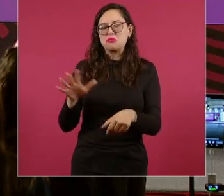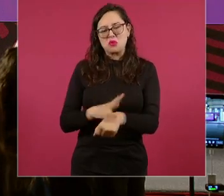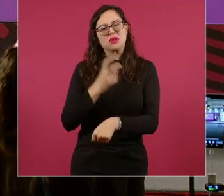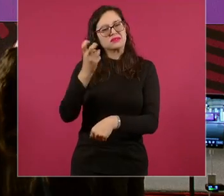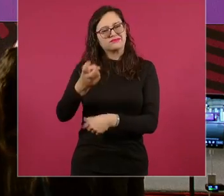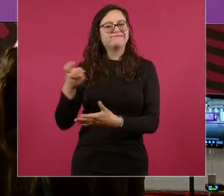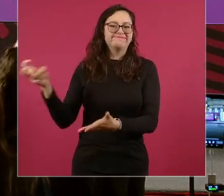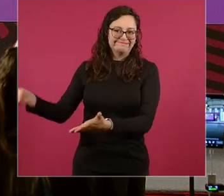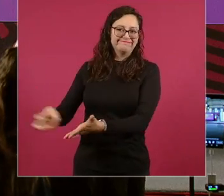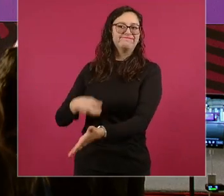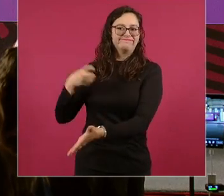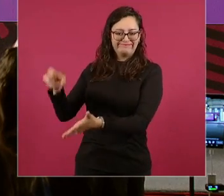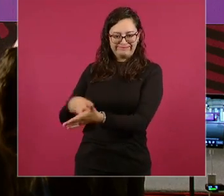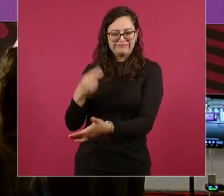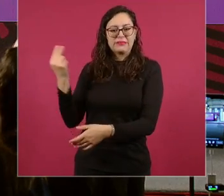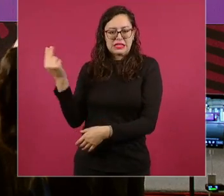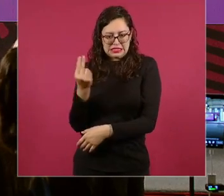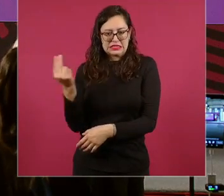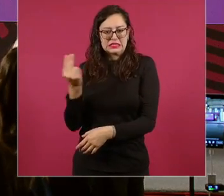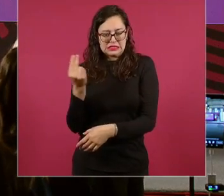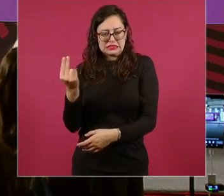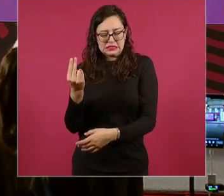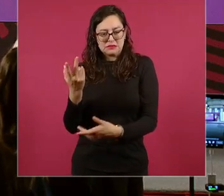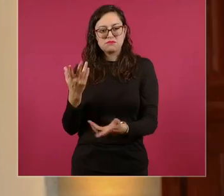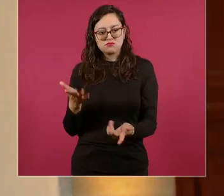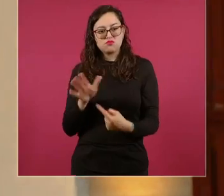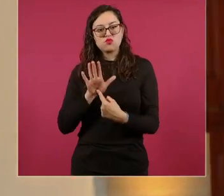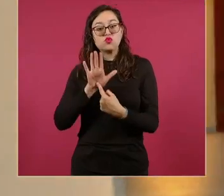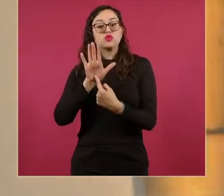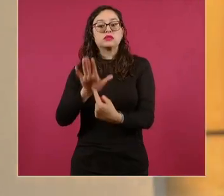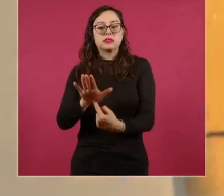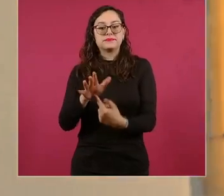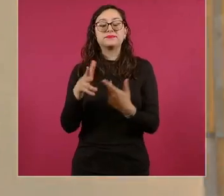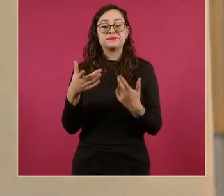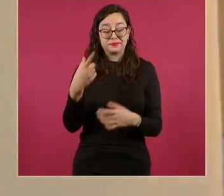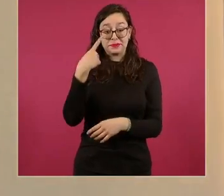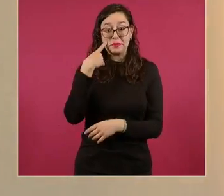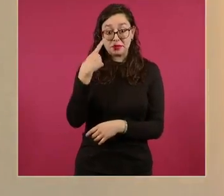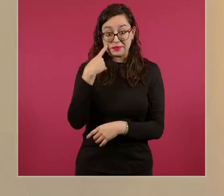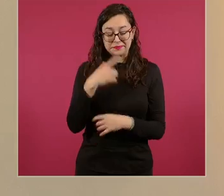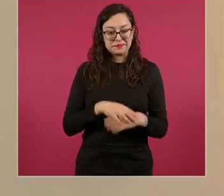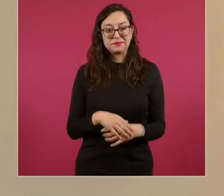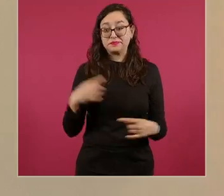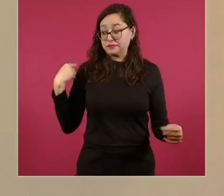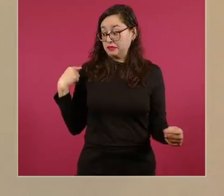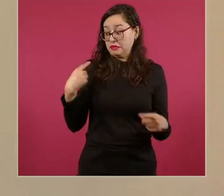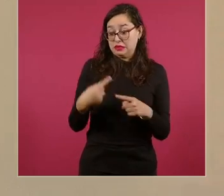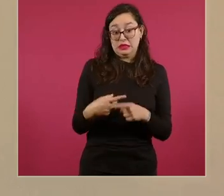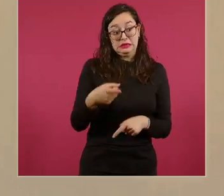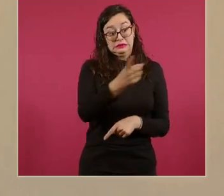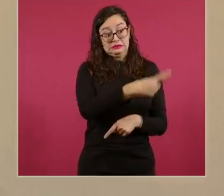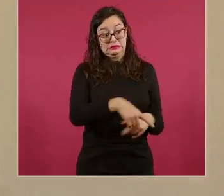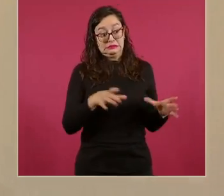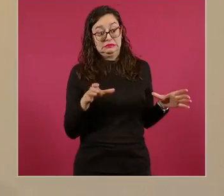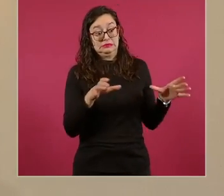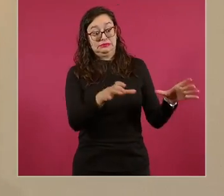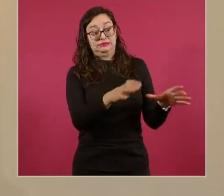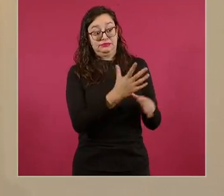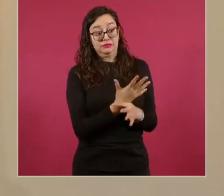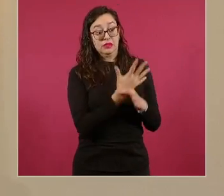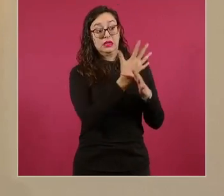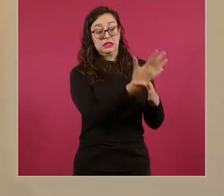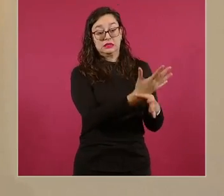febrero. Una de las principales mentiras o manipulaciones que se ha dicho es que hay un interés por parte del